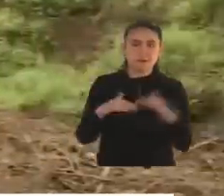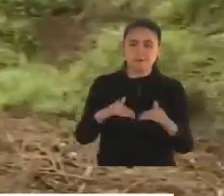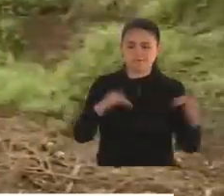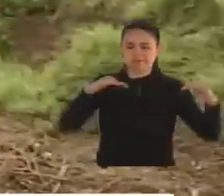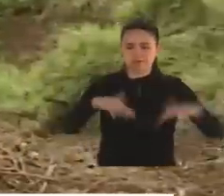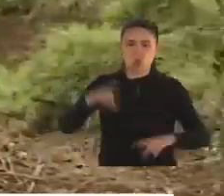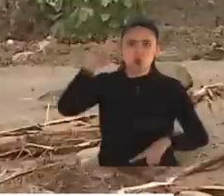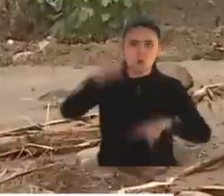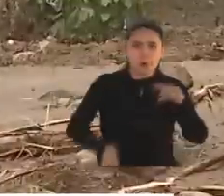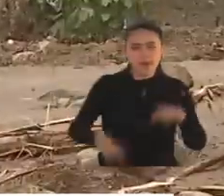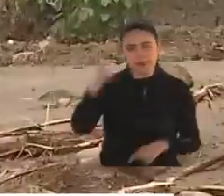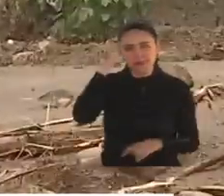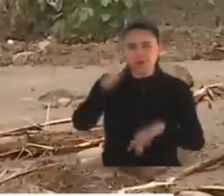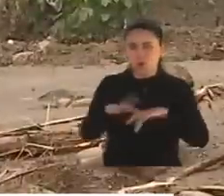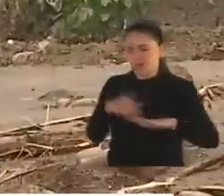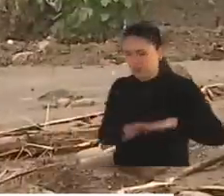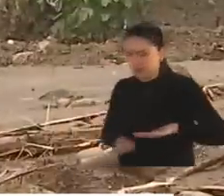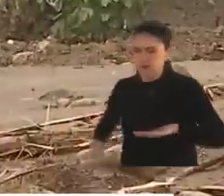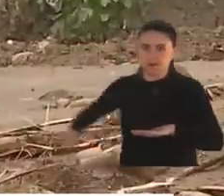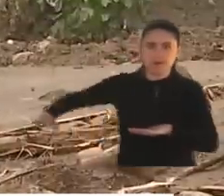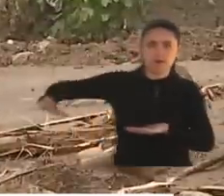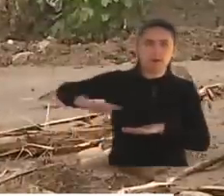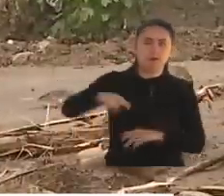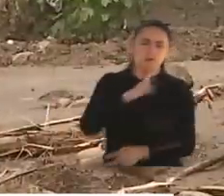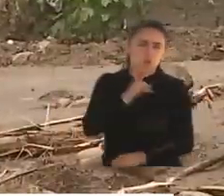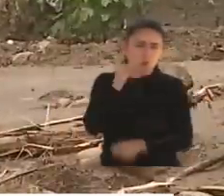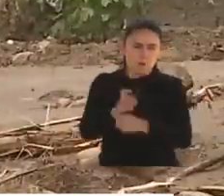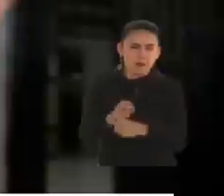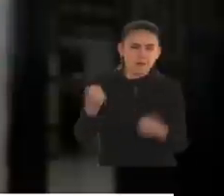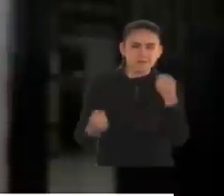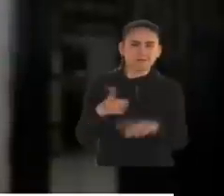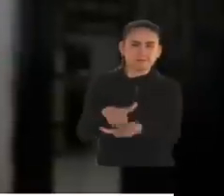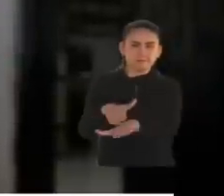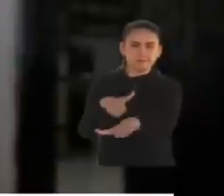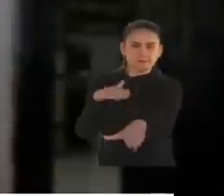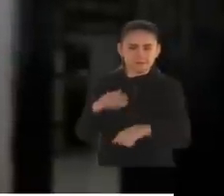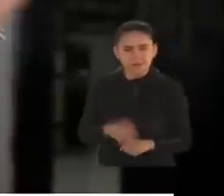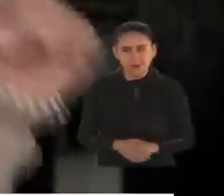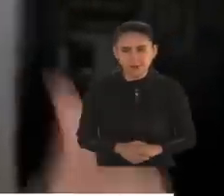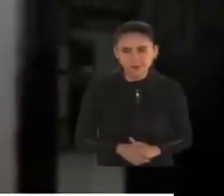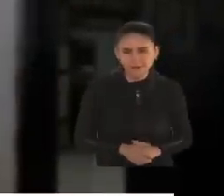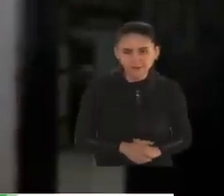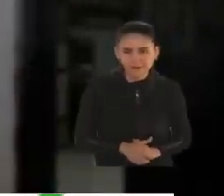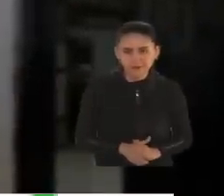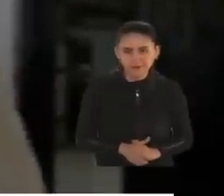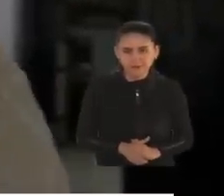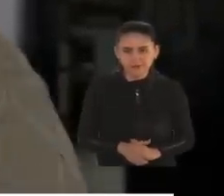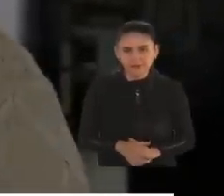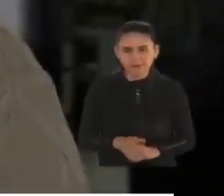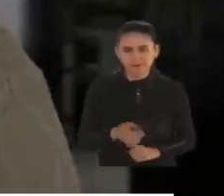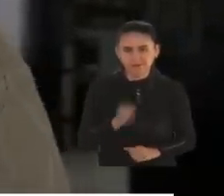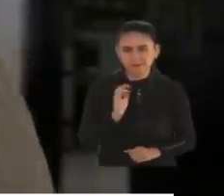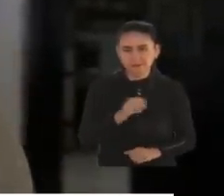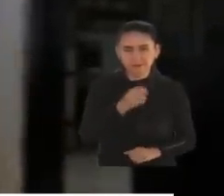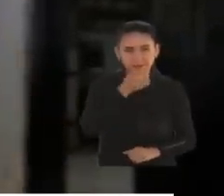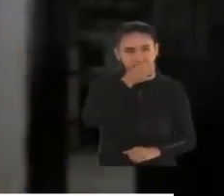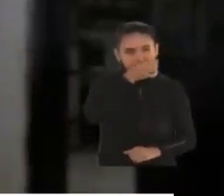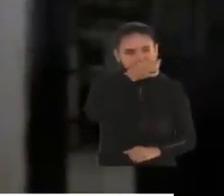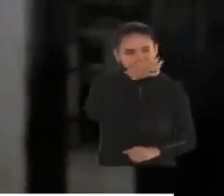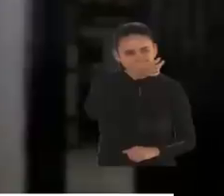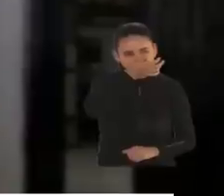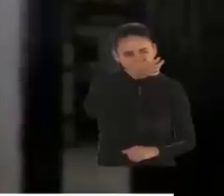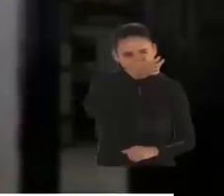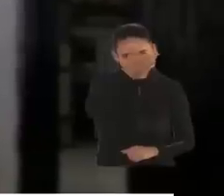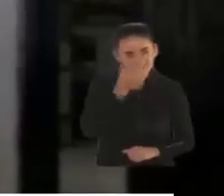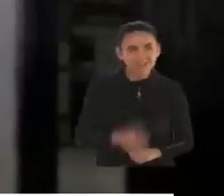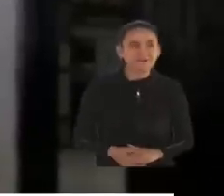por vías alternas, lo que ha retrasado la entrega. Aquí está la evidencia de que está la volqueta del municipio cargada con